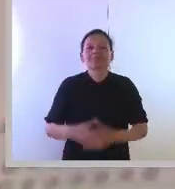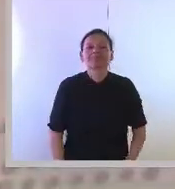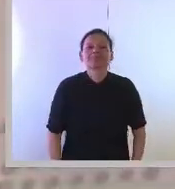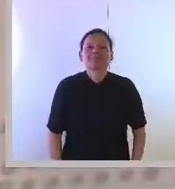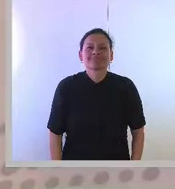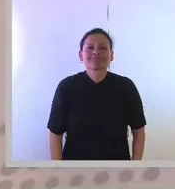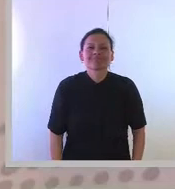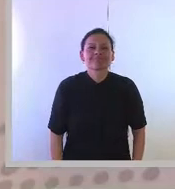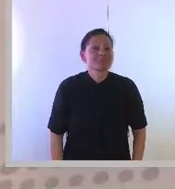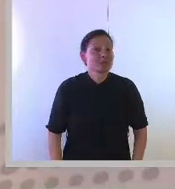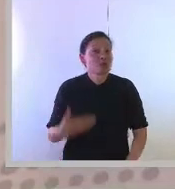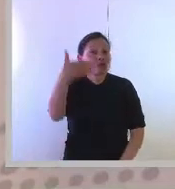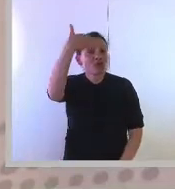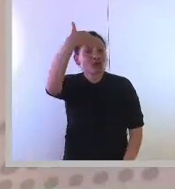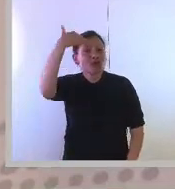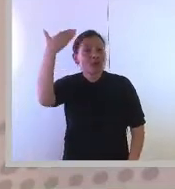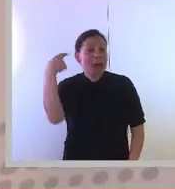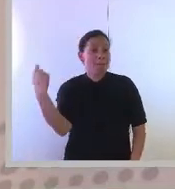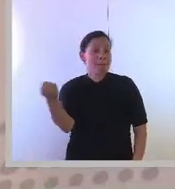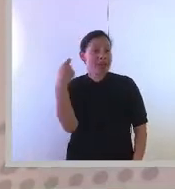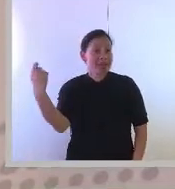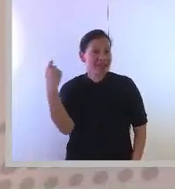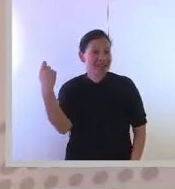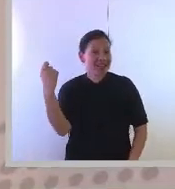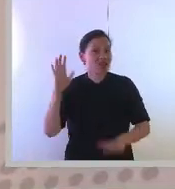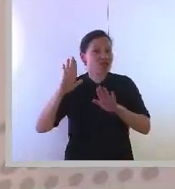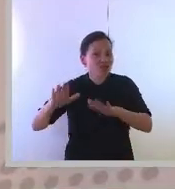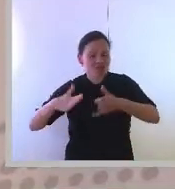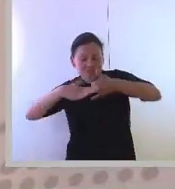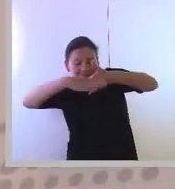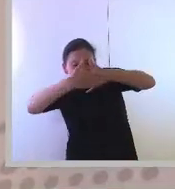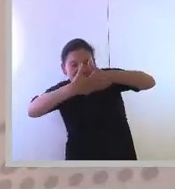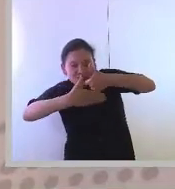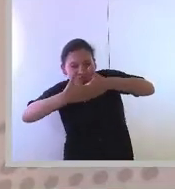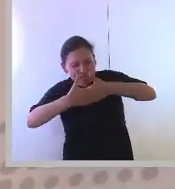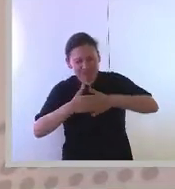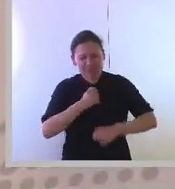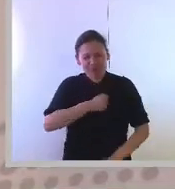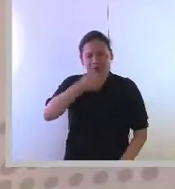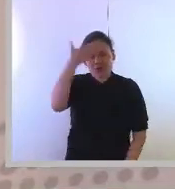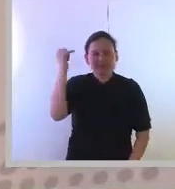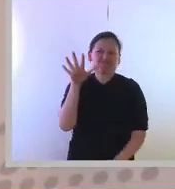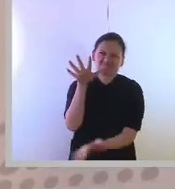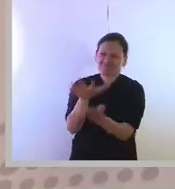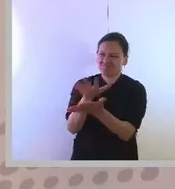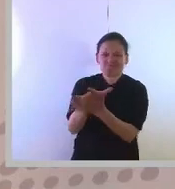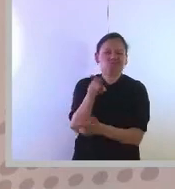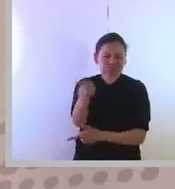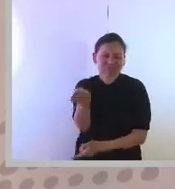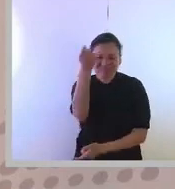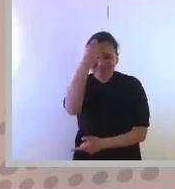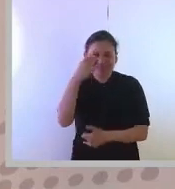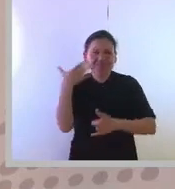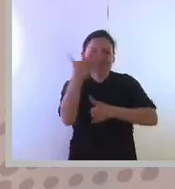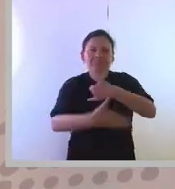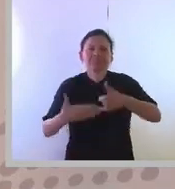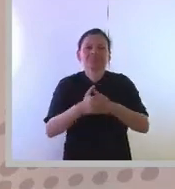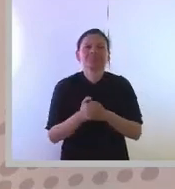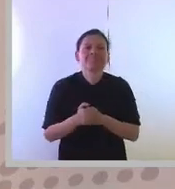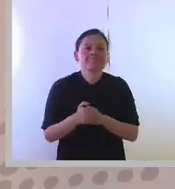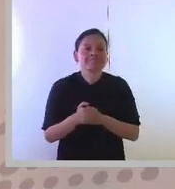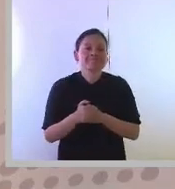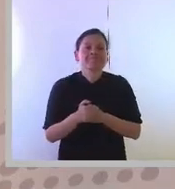Que no se le olvide el meta y los llanos orientales, no se le va a olvidar todo el país. Bueno, vamos